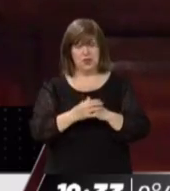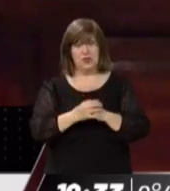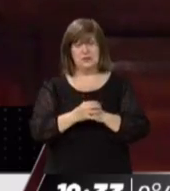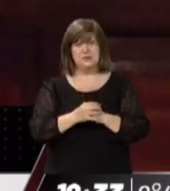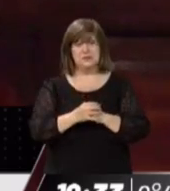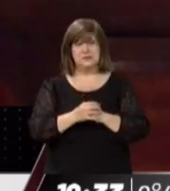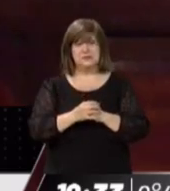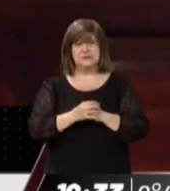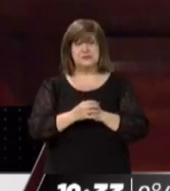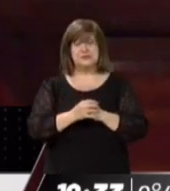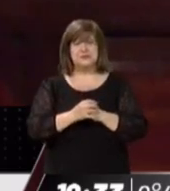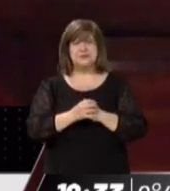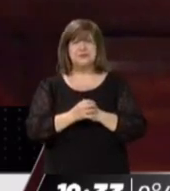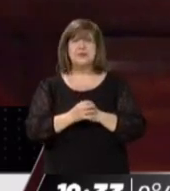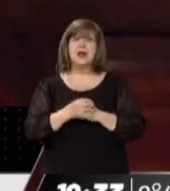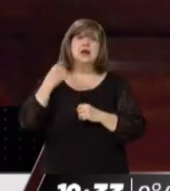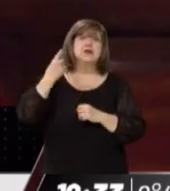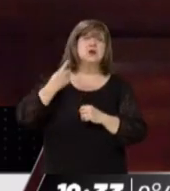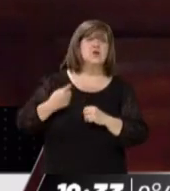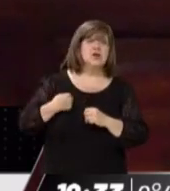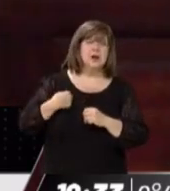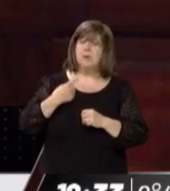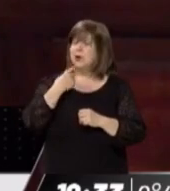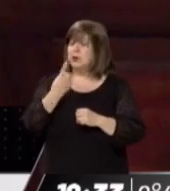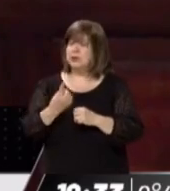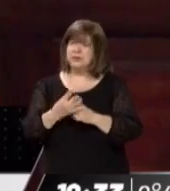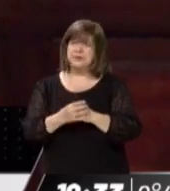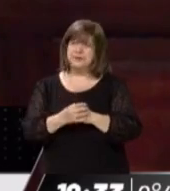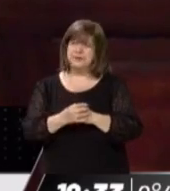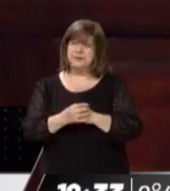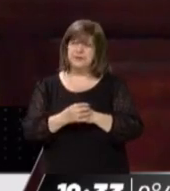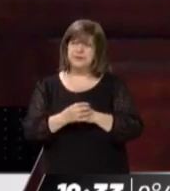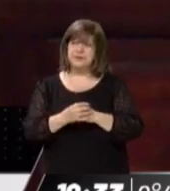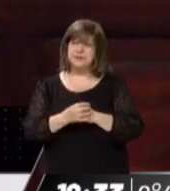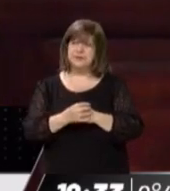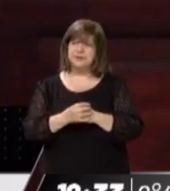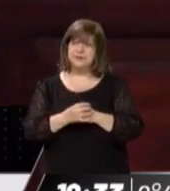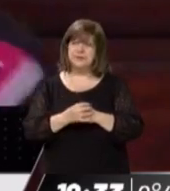Sofi no sé si vos también querés intervenir te escuchamos también a vos